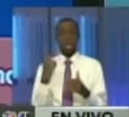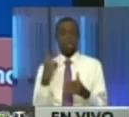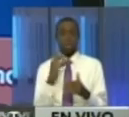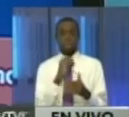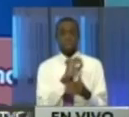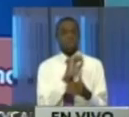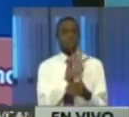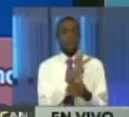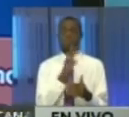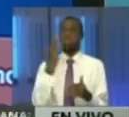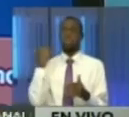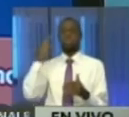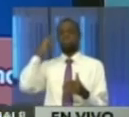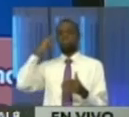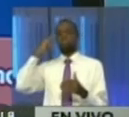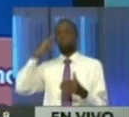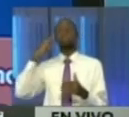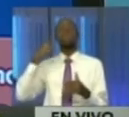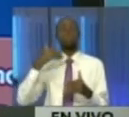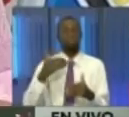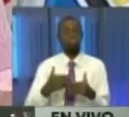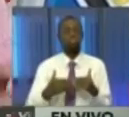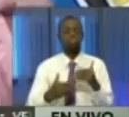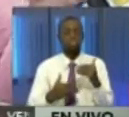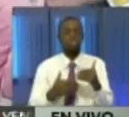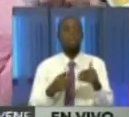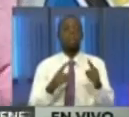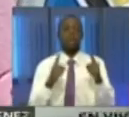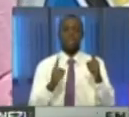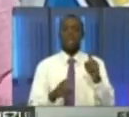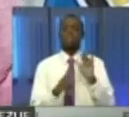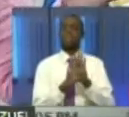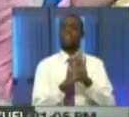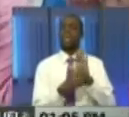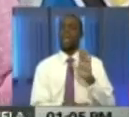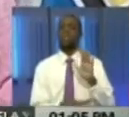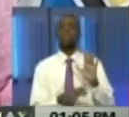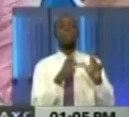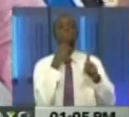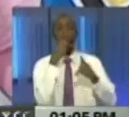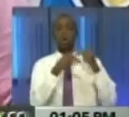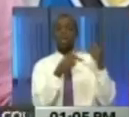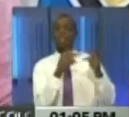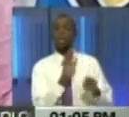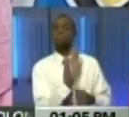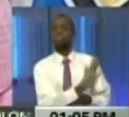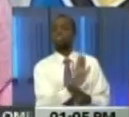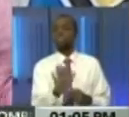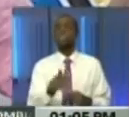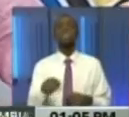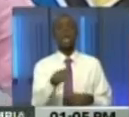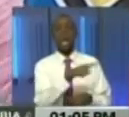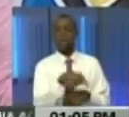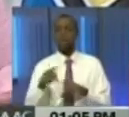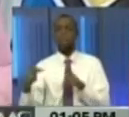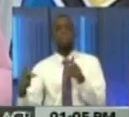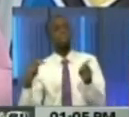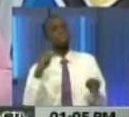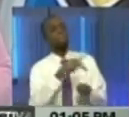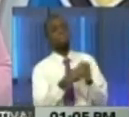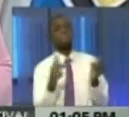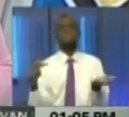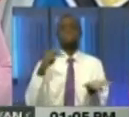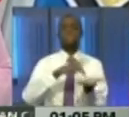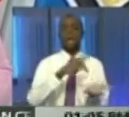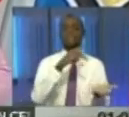mandato constitucional de garantizar esos derechos políticos, esos mecanismos de participación que tan